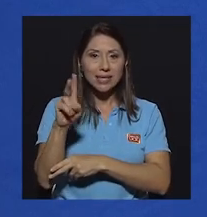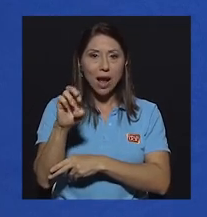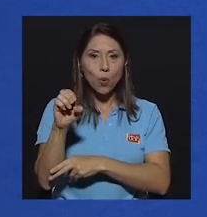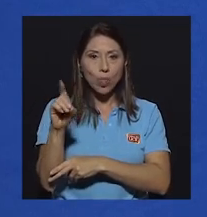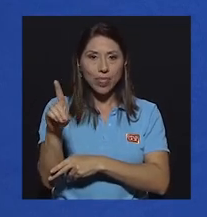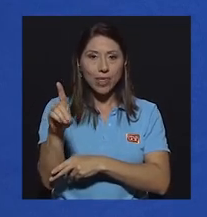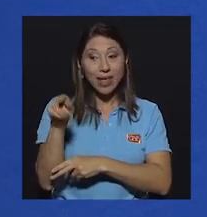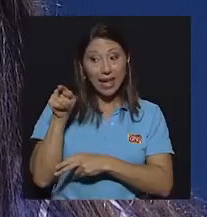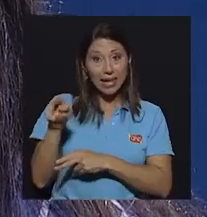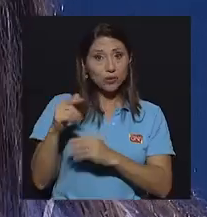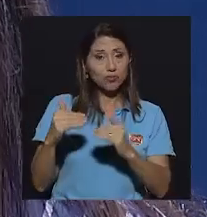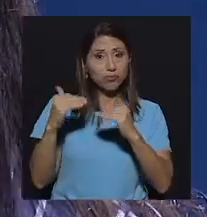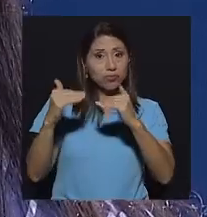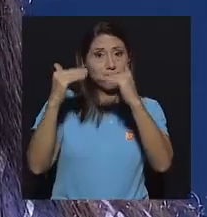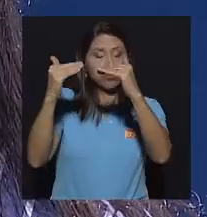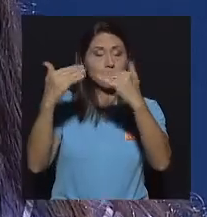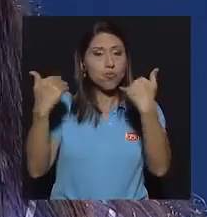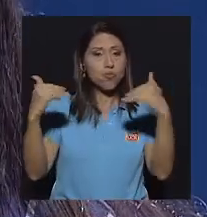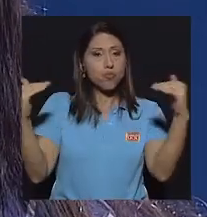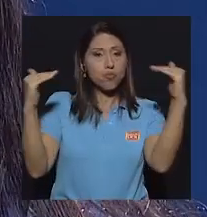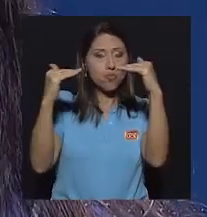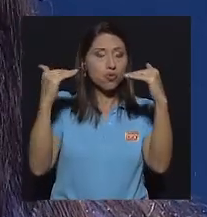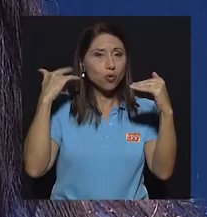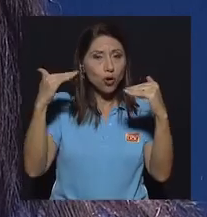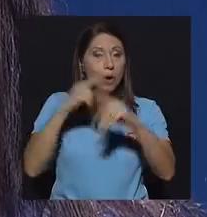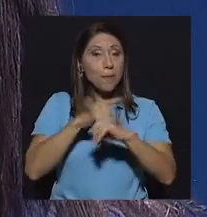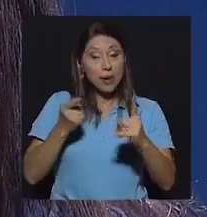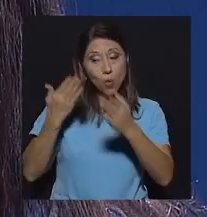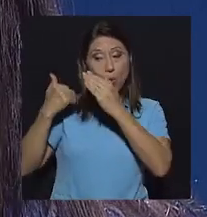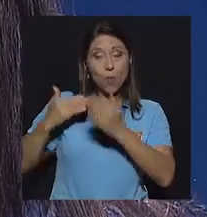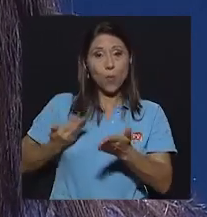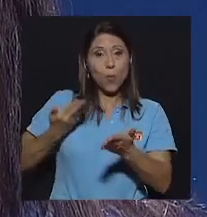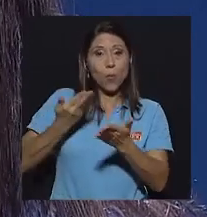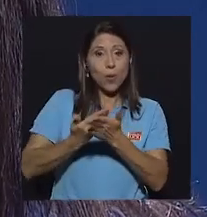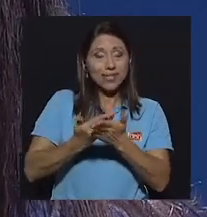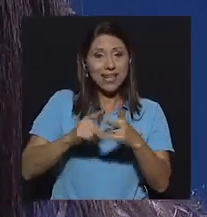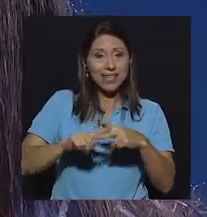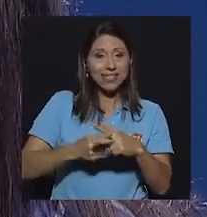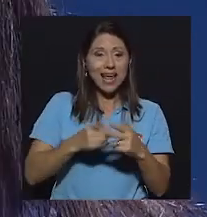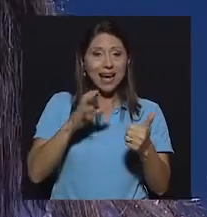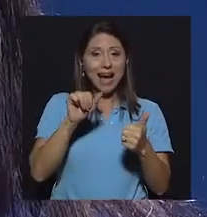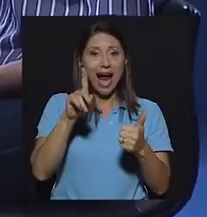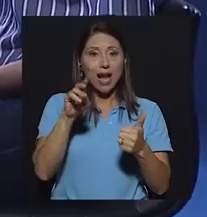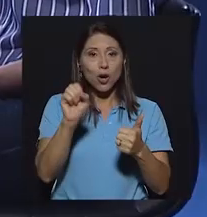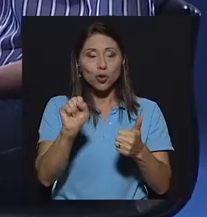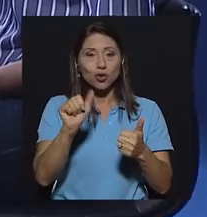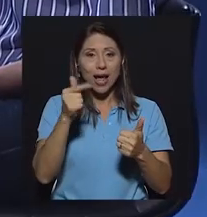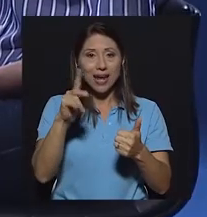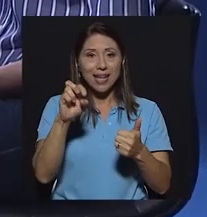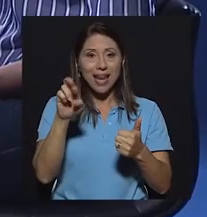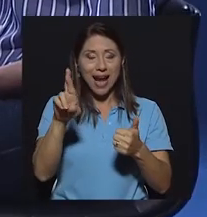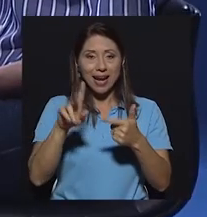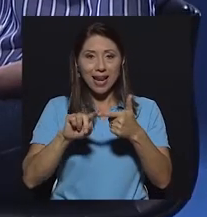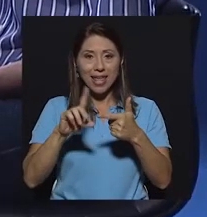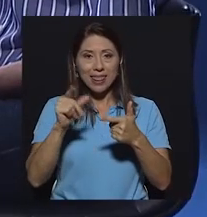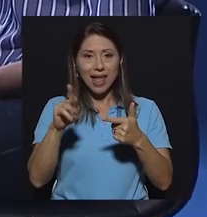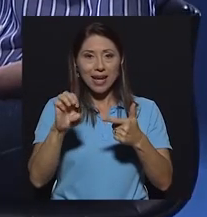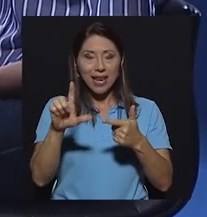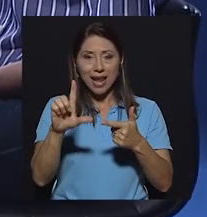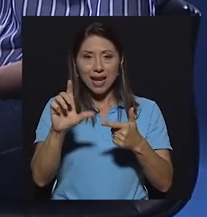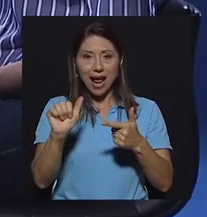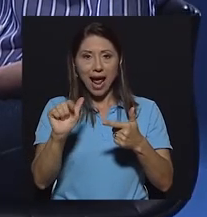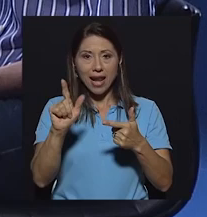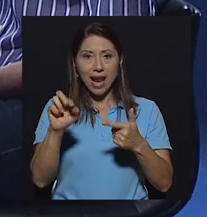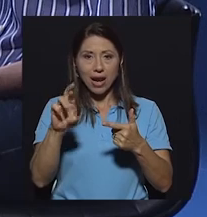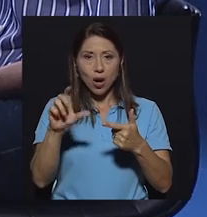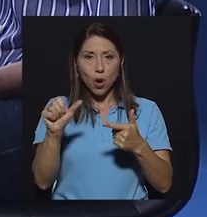a nivel sonoro, pero la propuesta inicial sí fue de Carlos Aguilar y Daniel Alarcón. Ya para ir terminando, Erika,